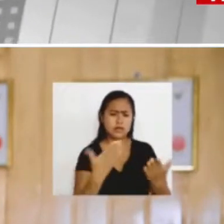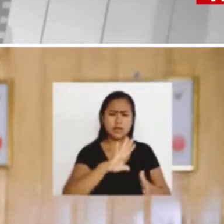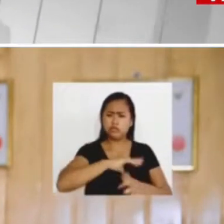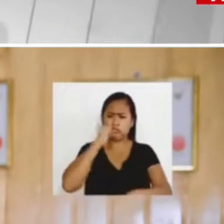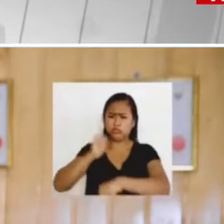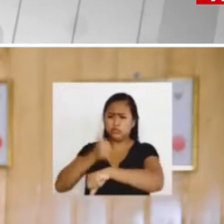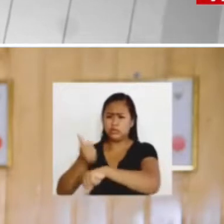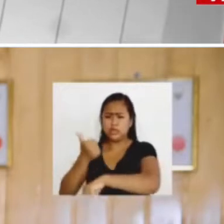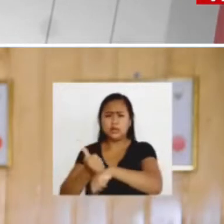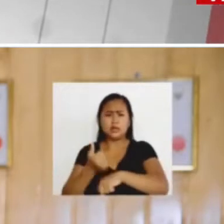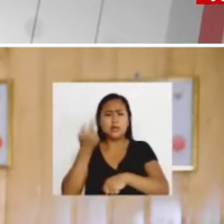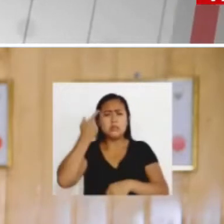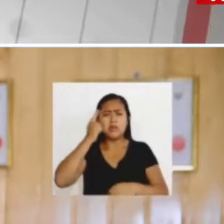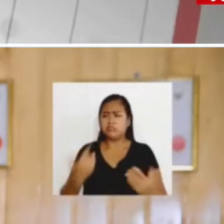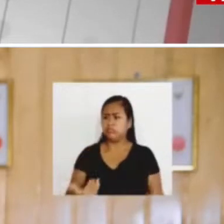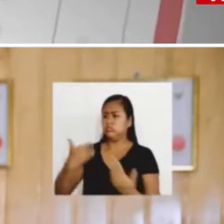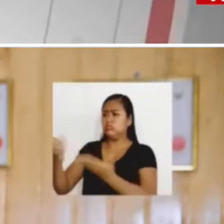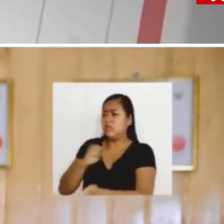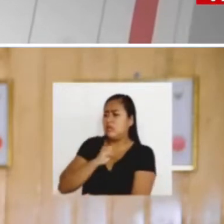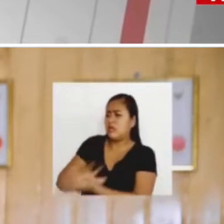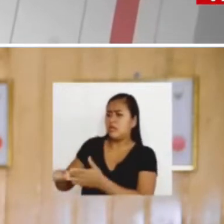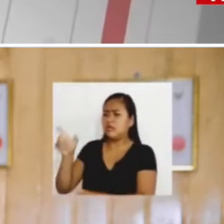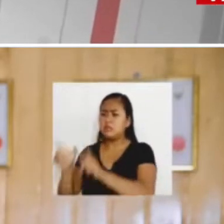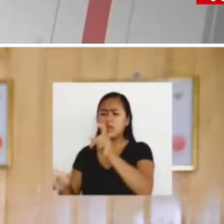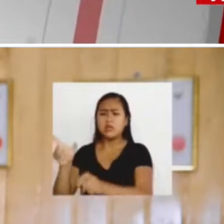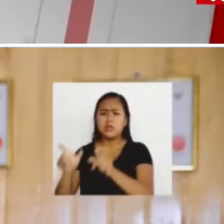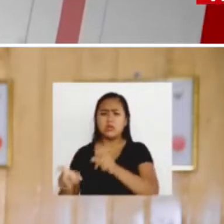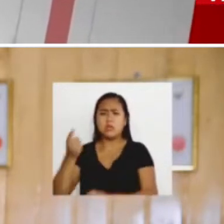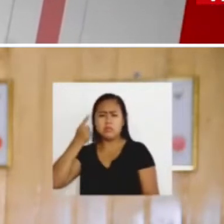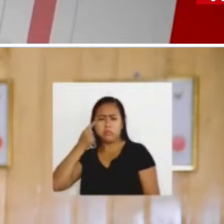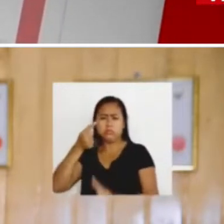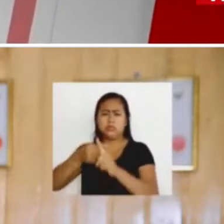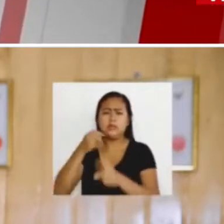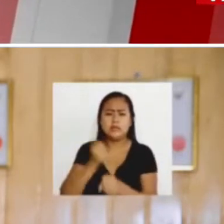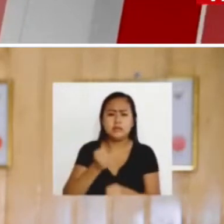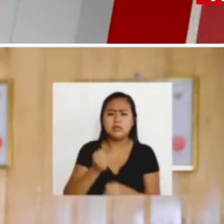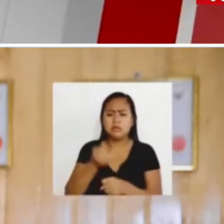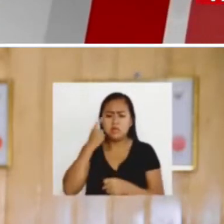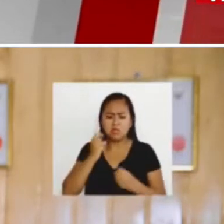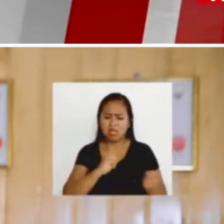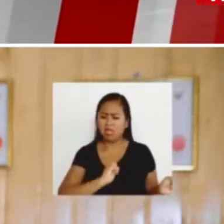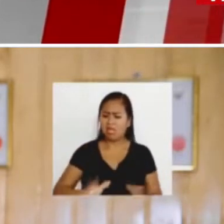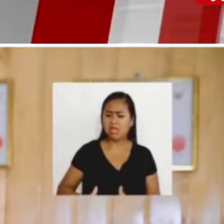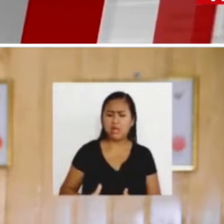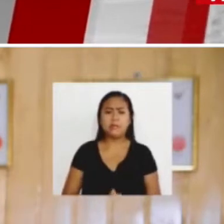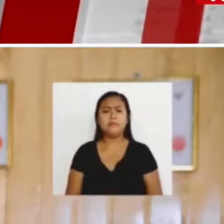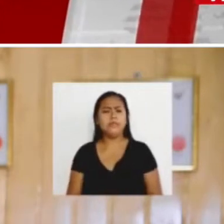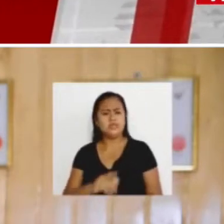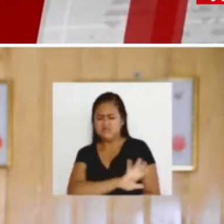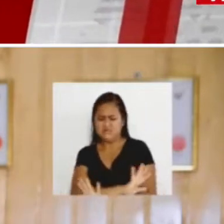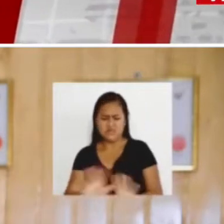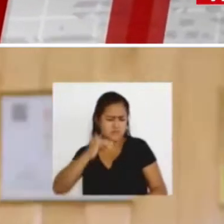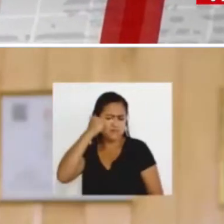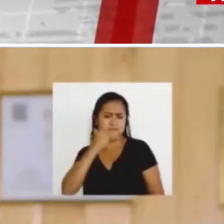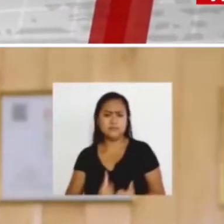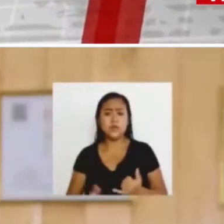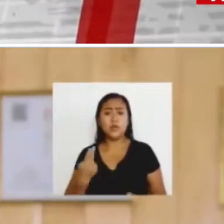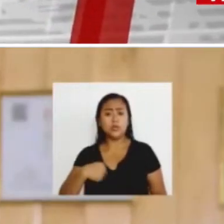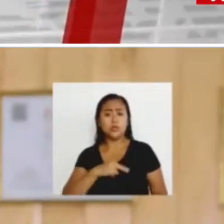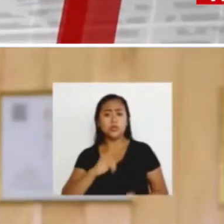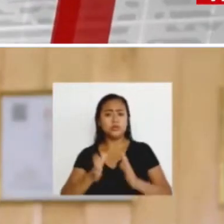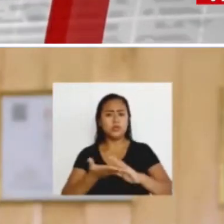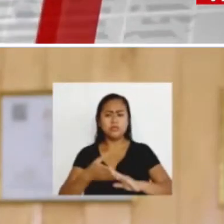puente. Eso tiene que ver mucho en realidad el Parlamento Nacional, porque hoy hay un problema serio de